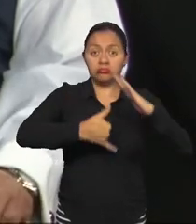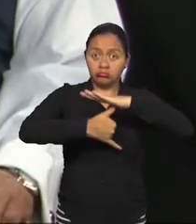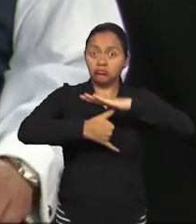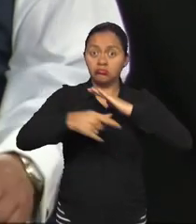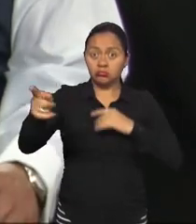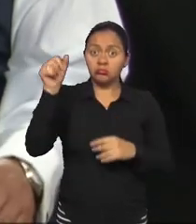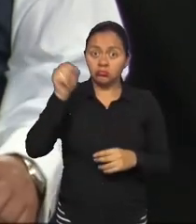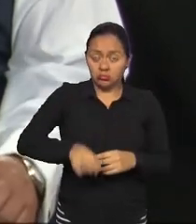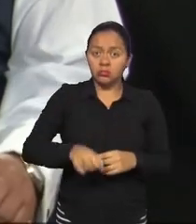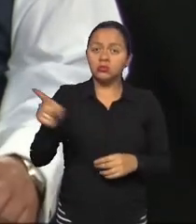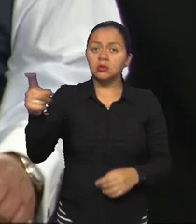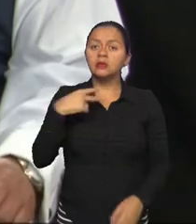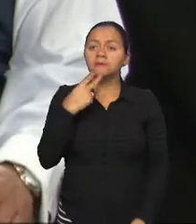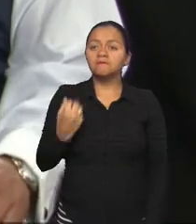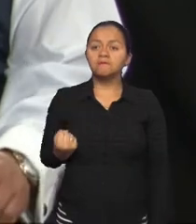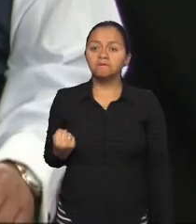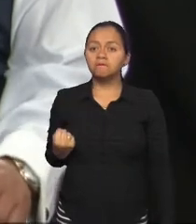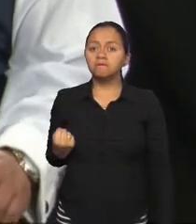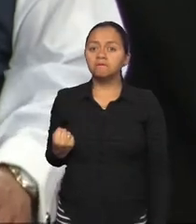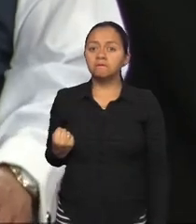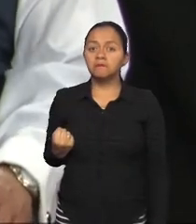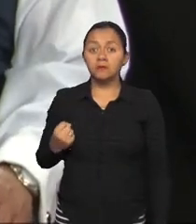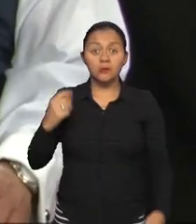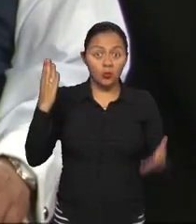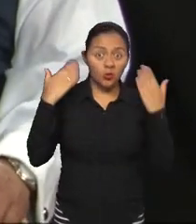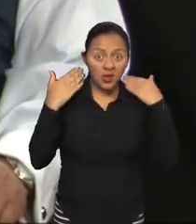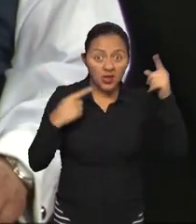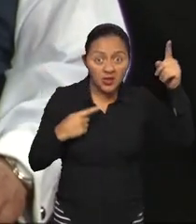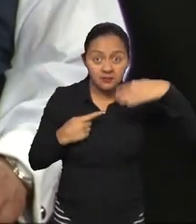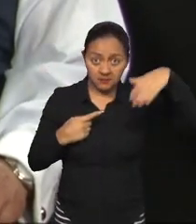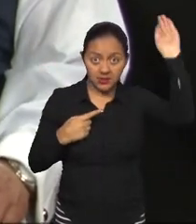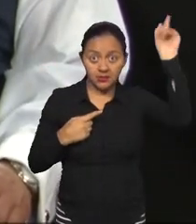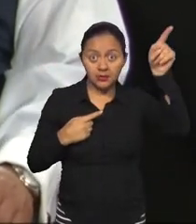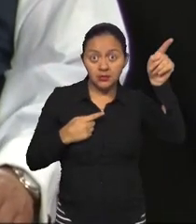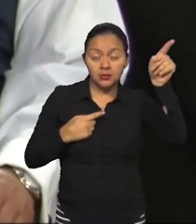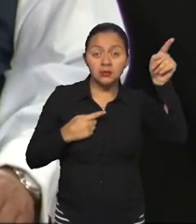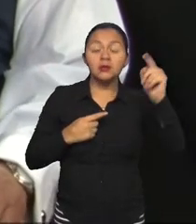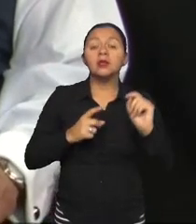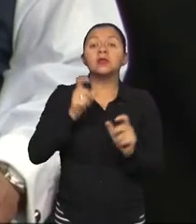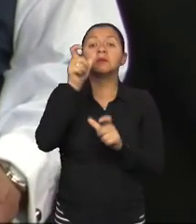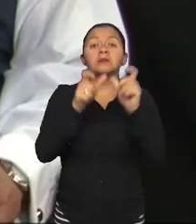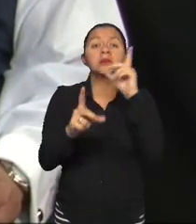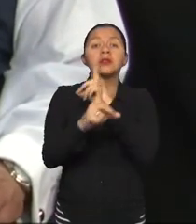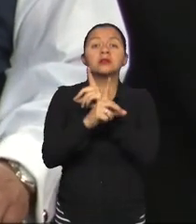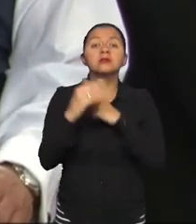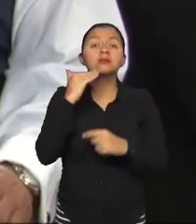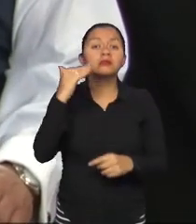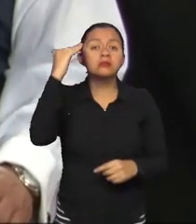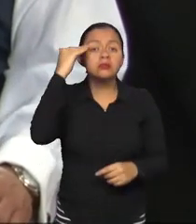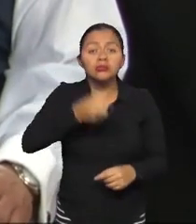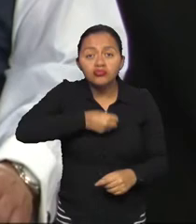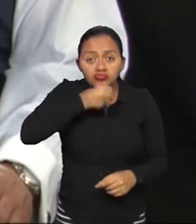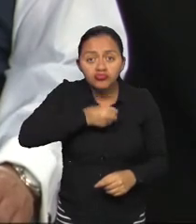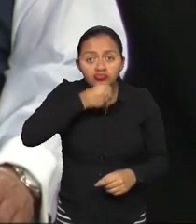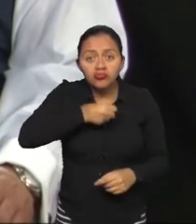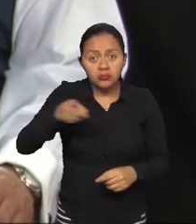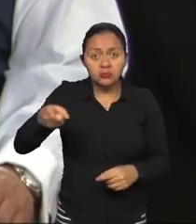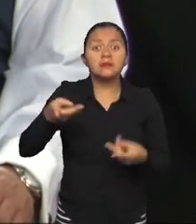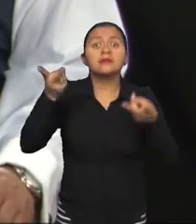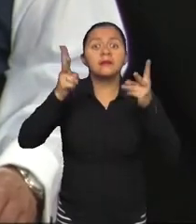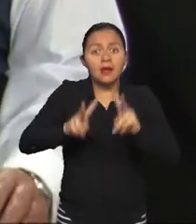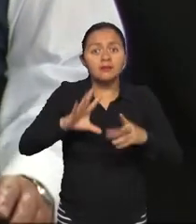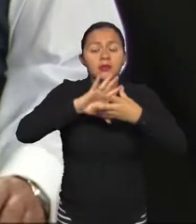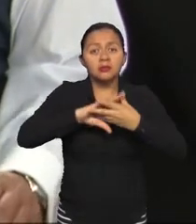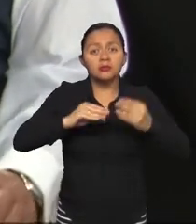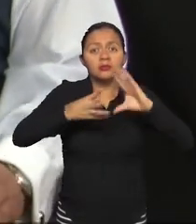discapacidad, que tenían una voz y una historia que contar en el Guayas. Encontramos a personas con discapacidad de la tercera edad, que también tenían una